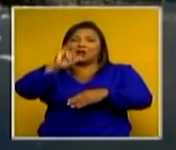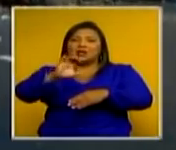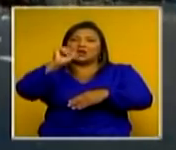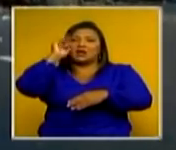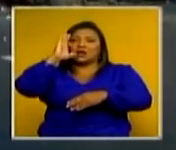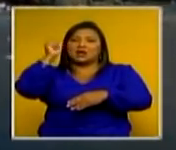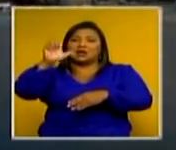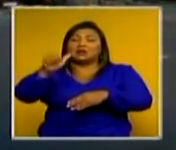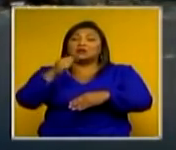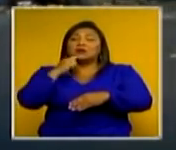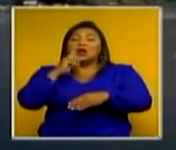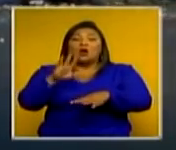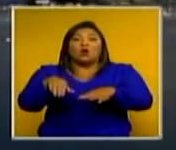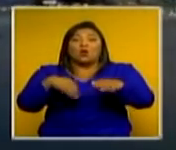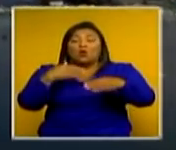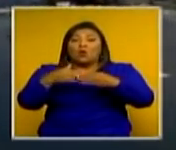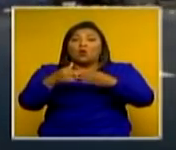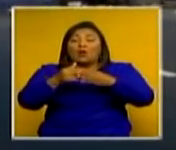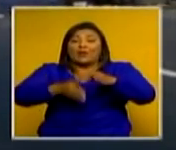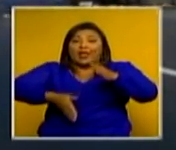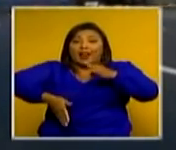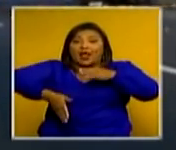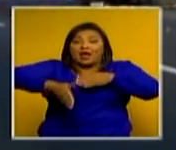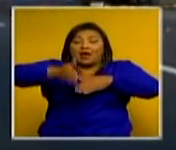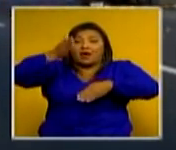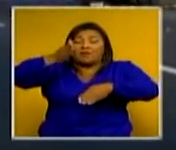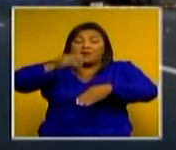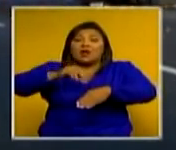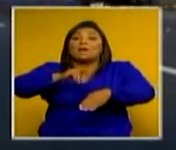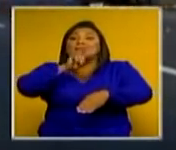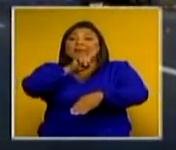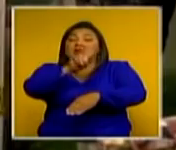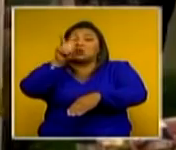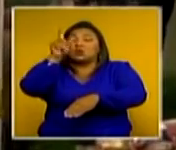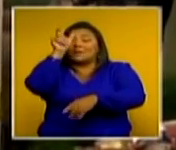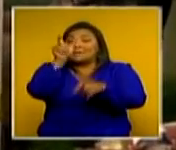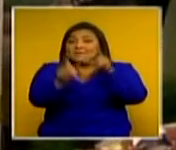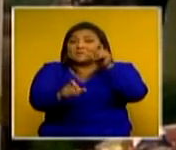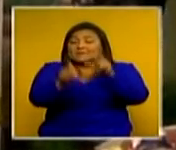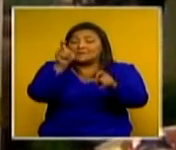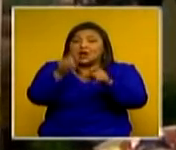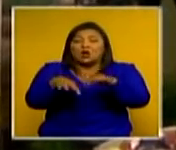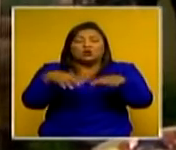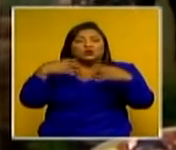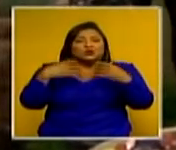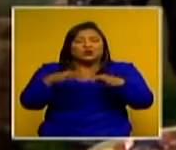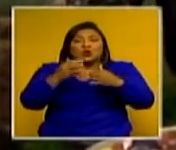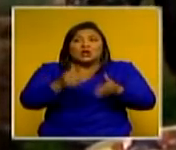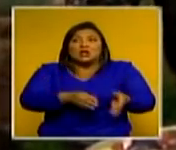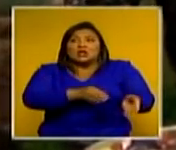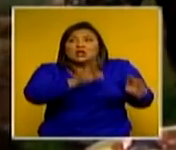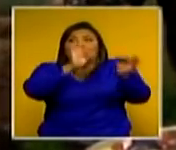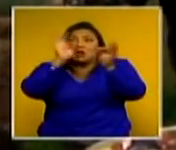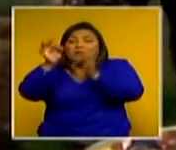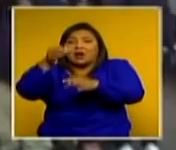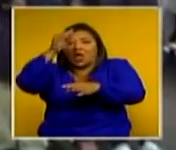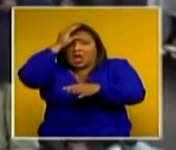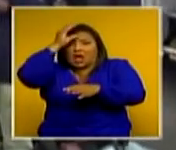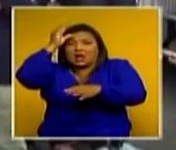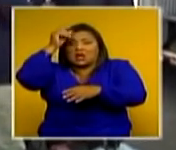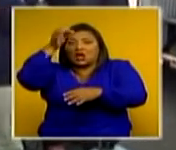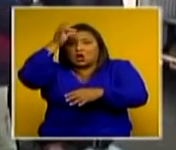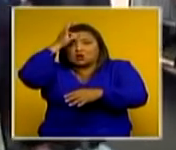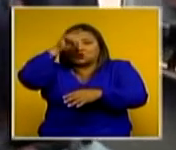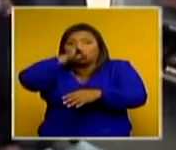tras el accidente ocurrido en la vía pifo papallacta a las 22 personas heridas fueron inmediatamente trasladados a clínicas y hospitales